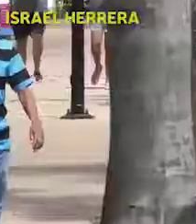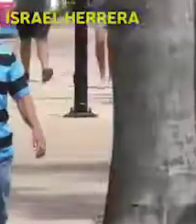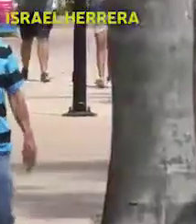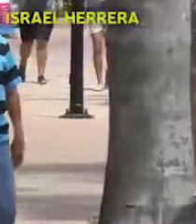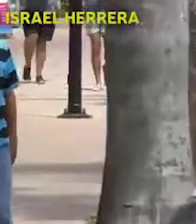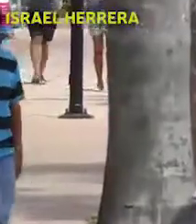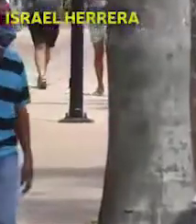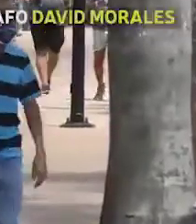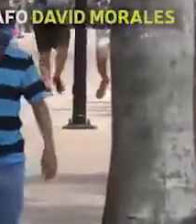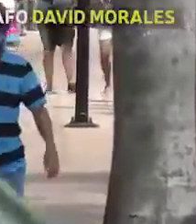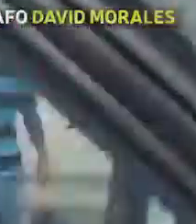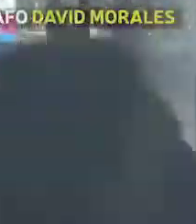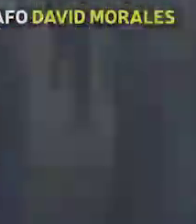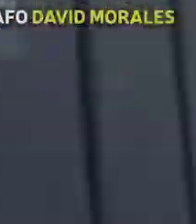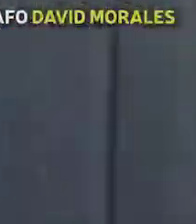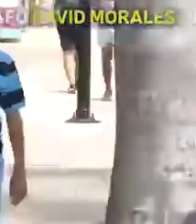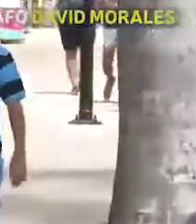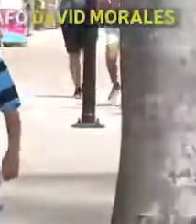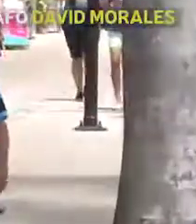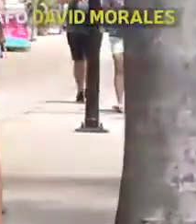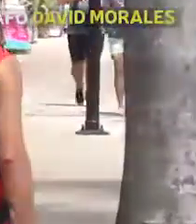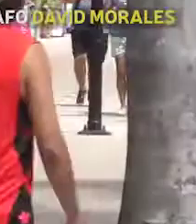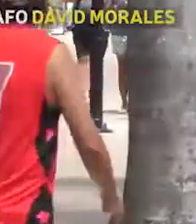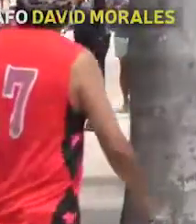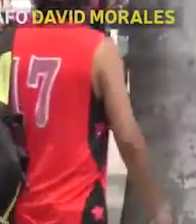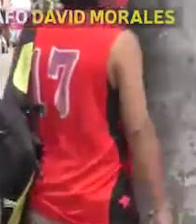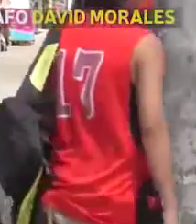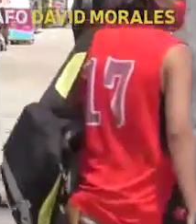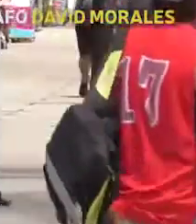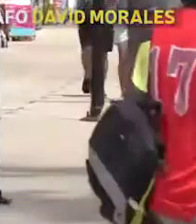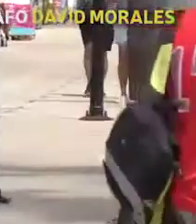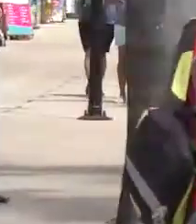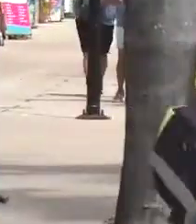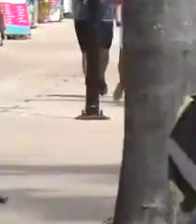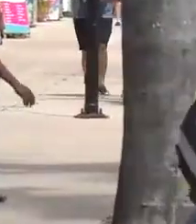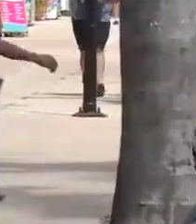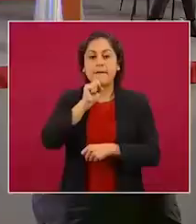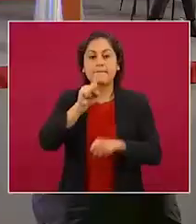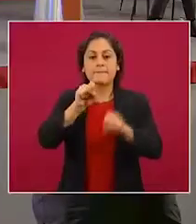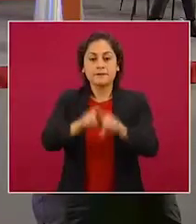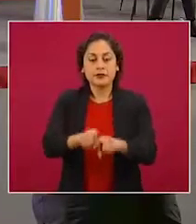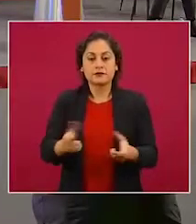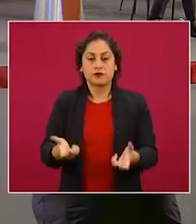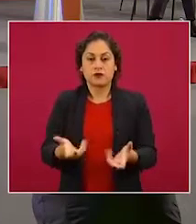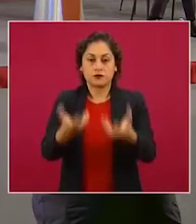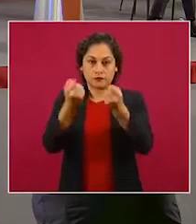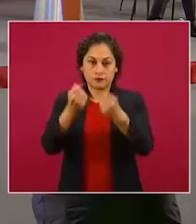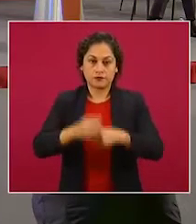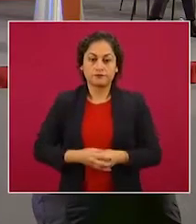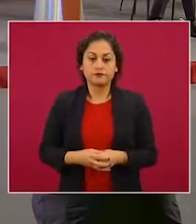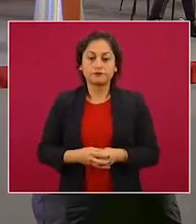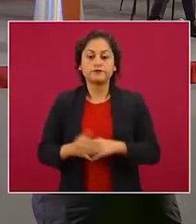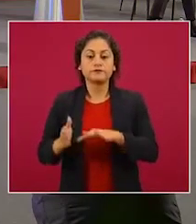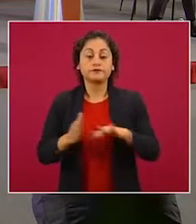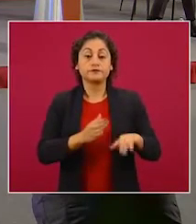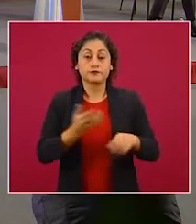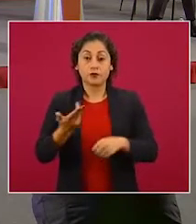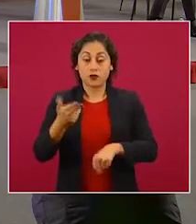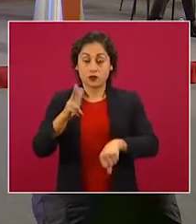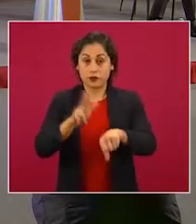mantienen en rojo chihuahua y durango mientras que 14 naranja 14 en amarillo y 2 en verde